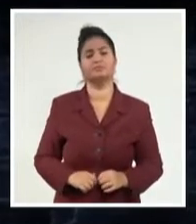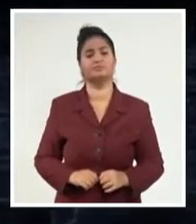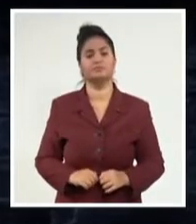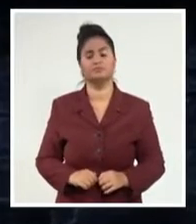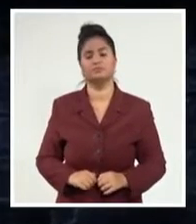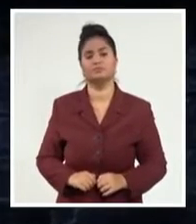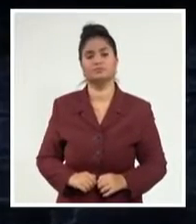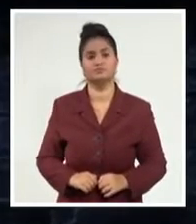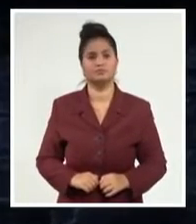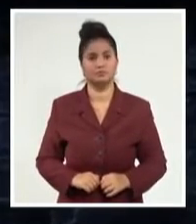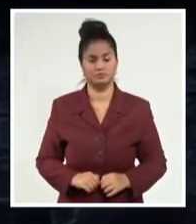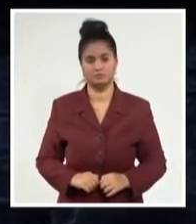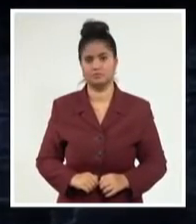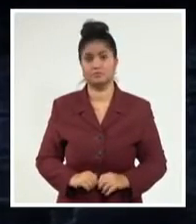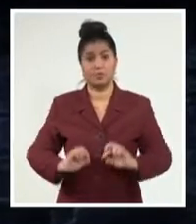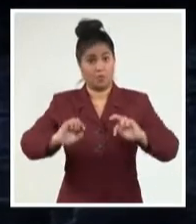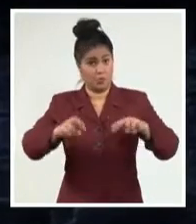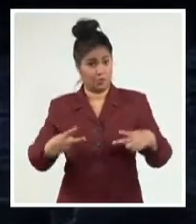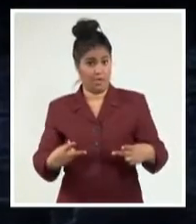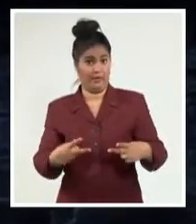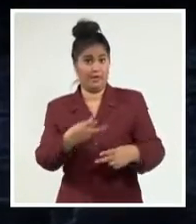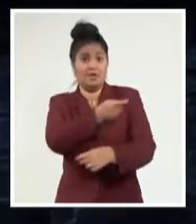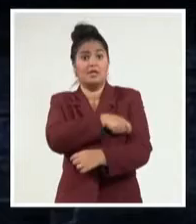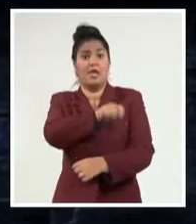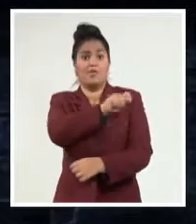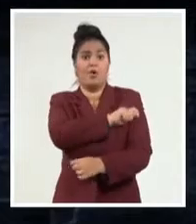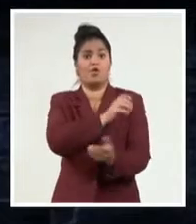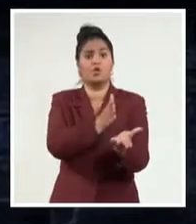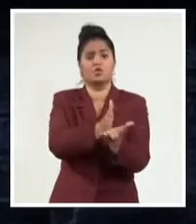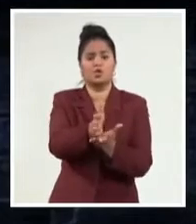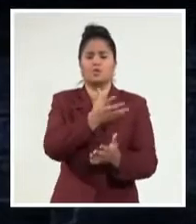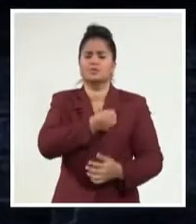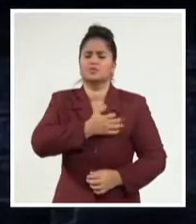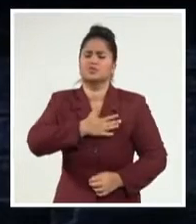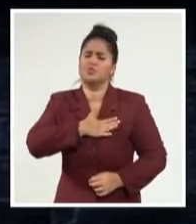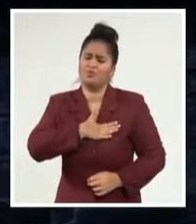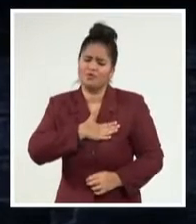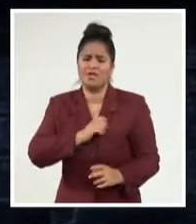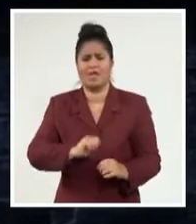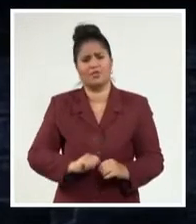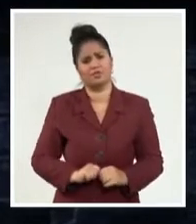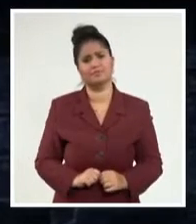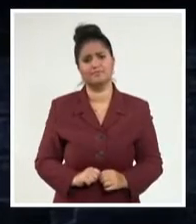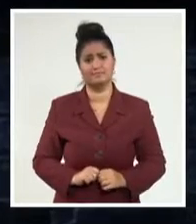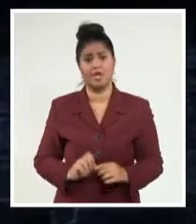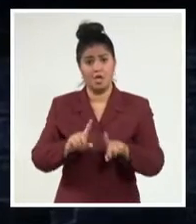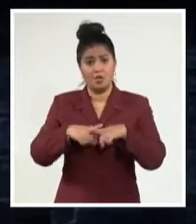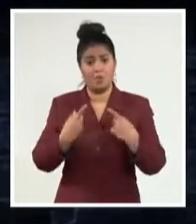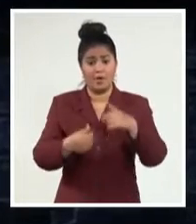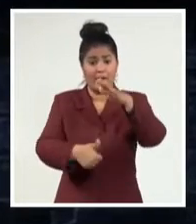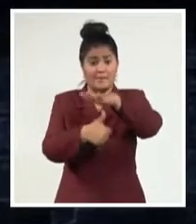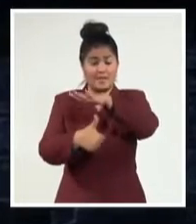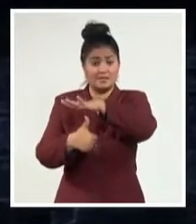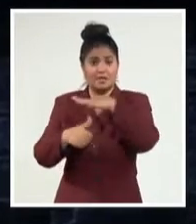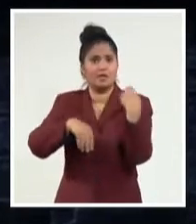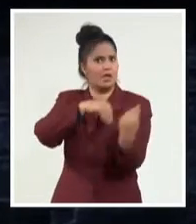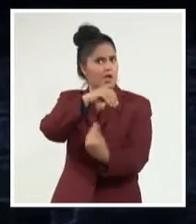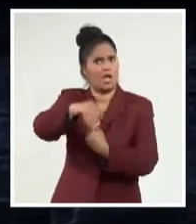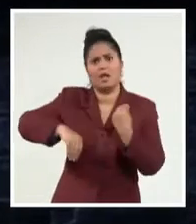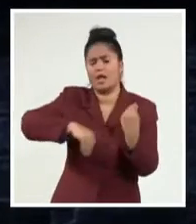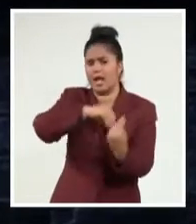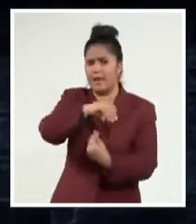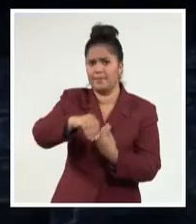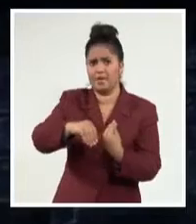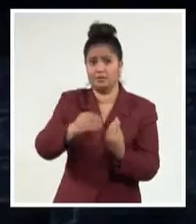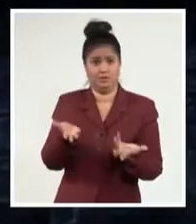poder y nuevamente mentar la vacancia, esa que ha visto caer a tantos y tantos jefes de gobierno en Perú. Sí, a veces es